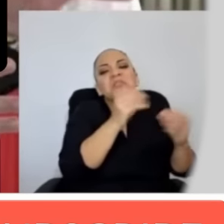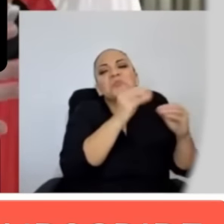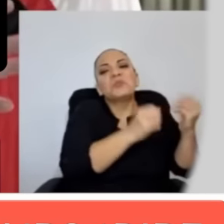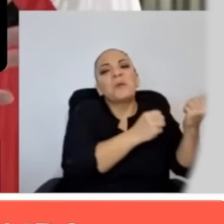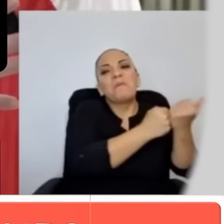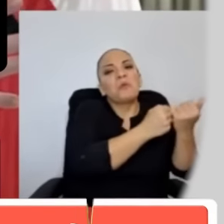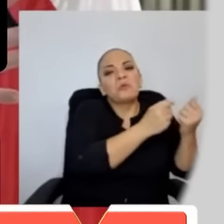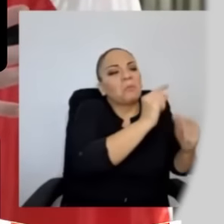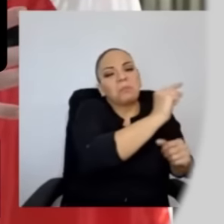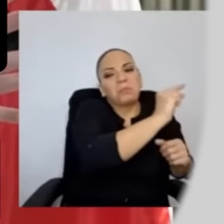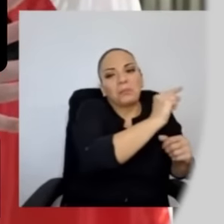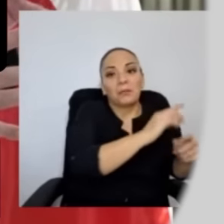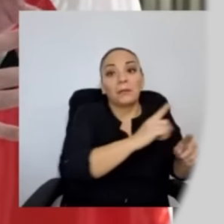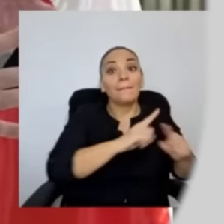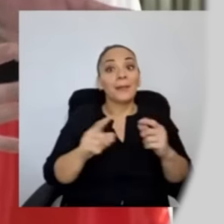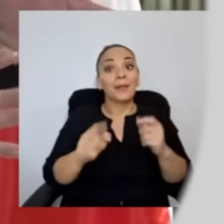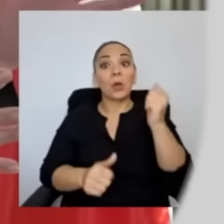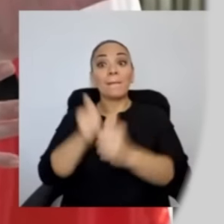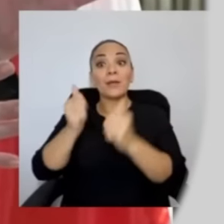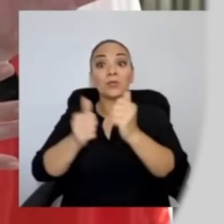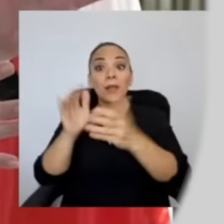y la mayoría del pueblo diciendo, ya,